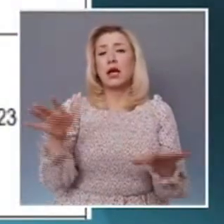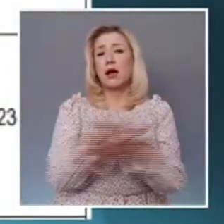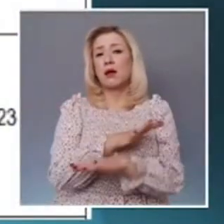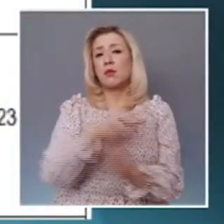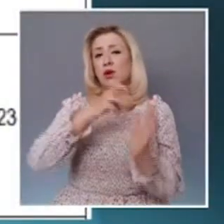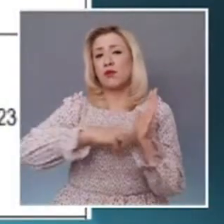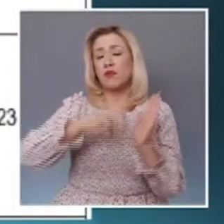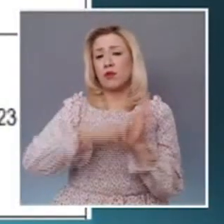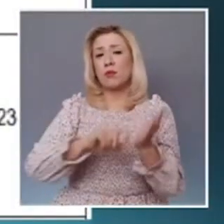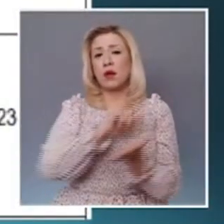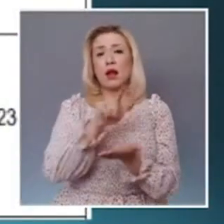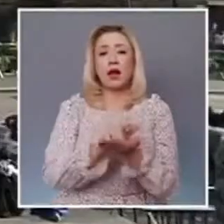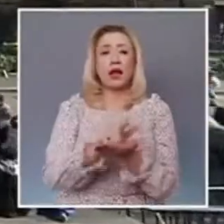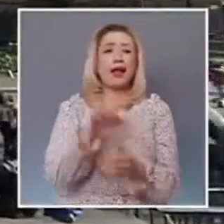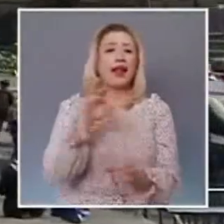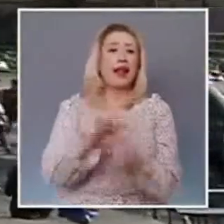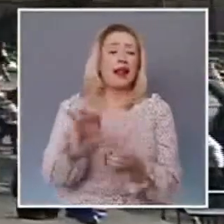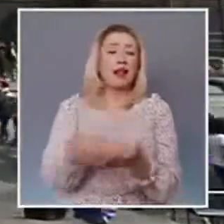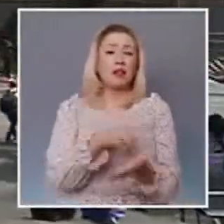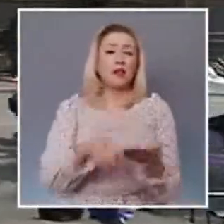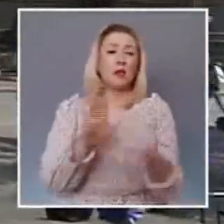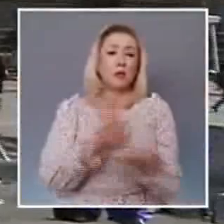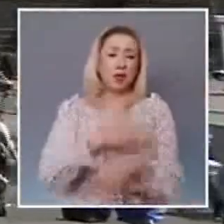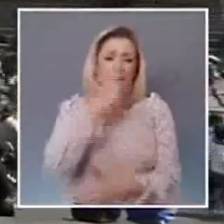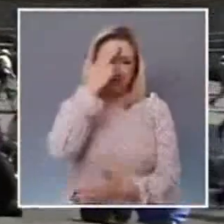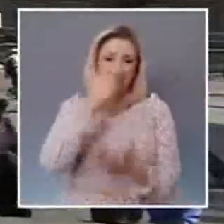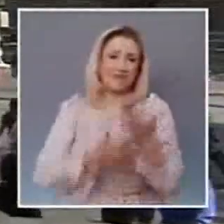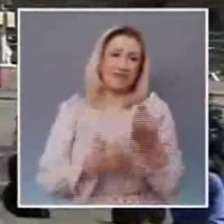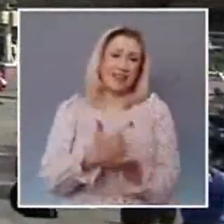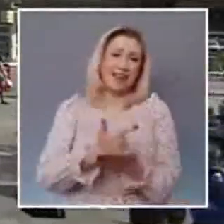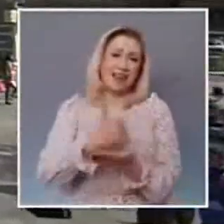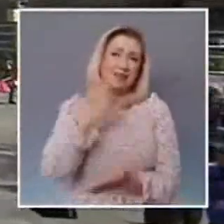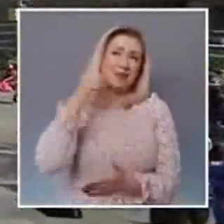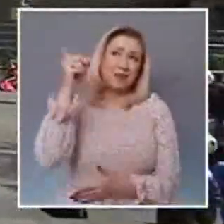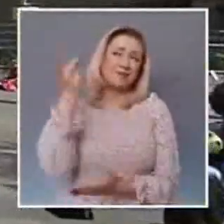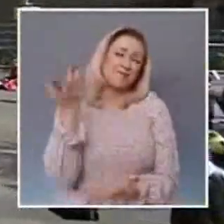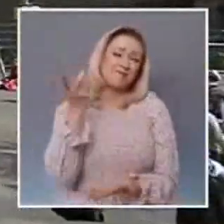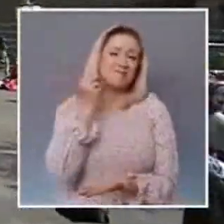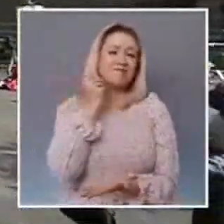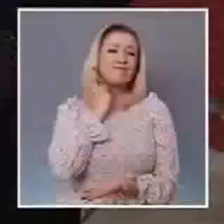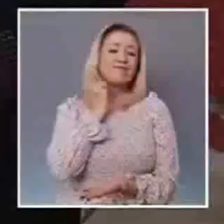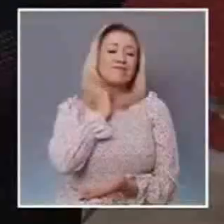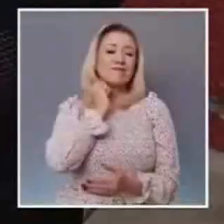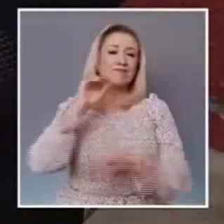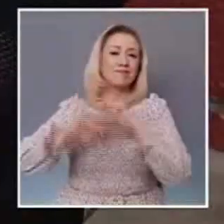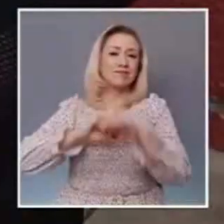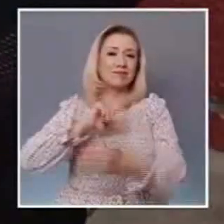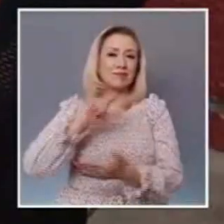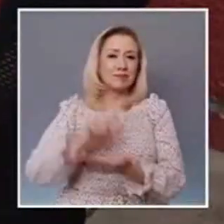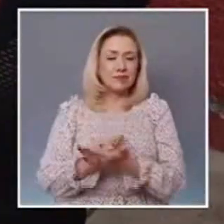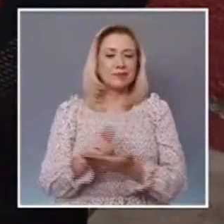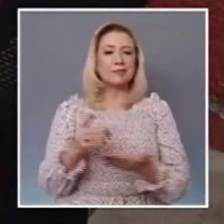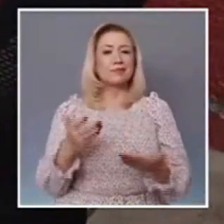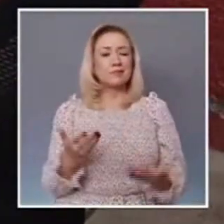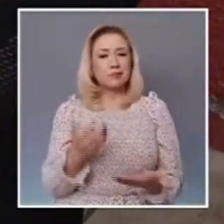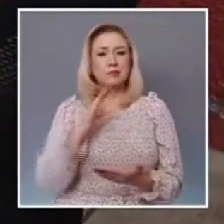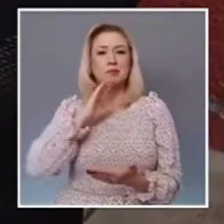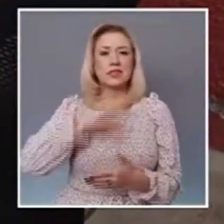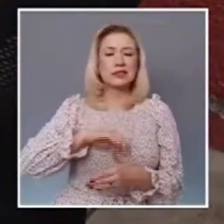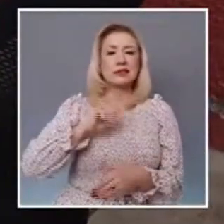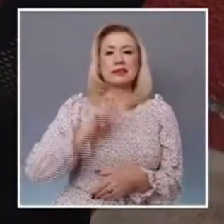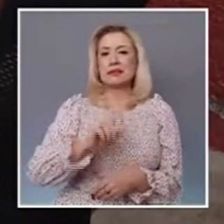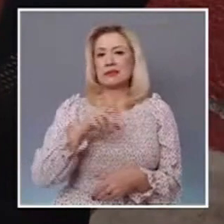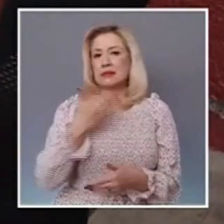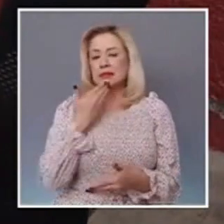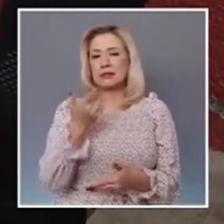por violaciones graves al proceso legislativo. En el primer caso, invalidó el decreto que reformó las leyes generales de comunicación social y